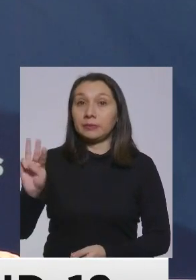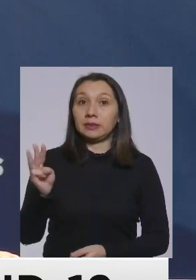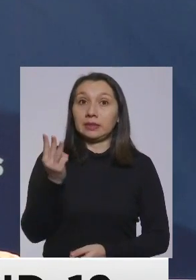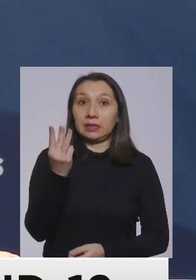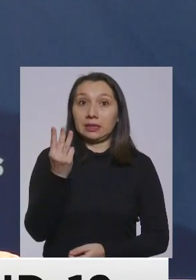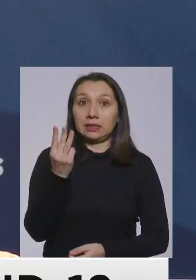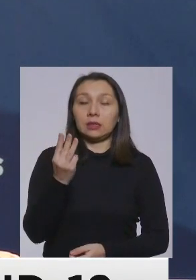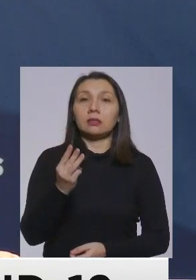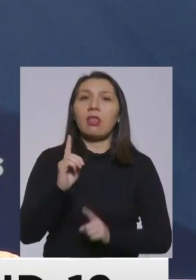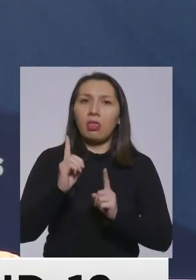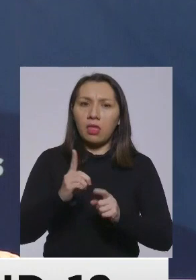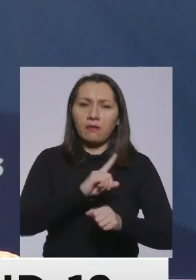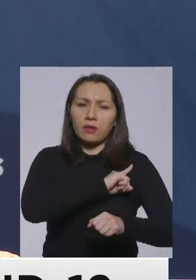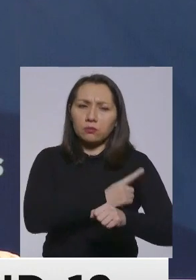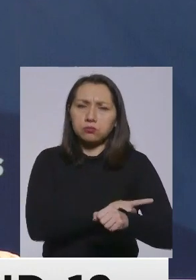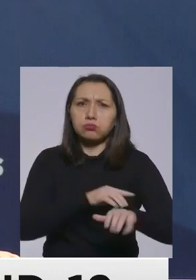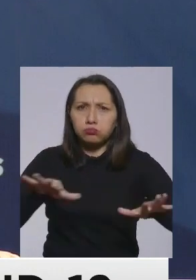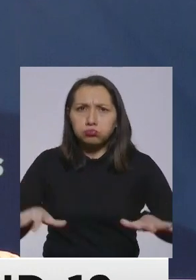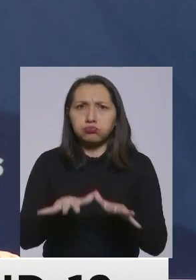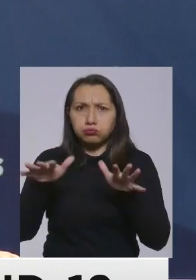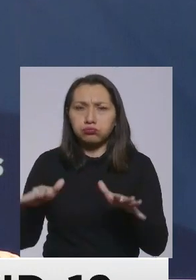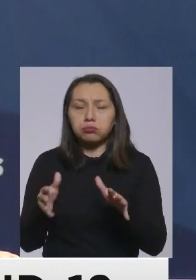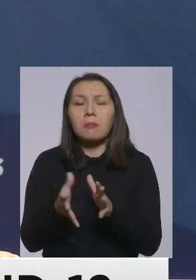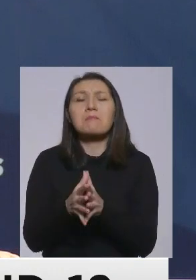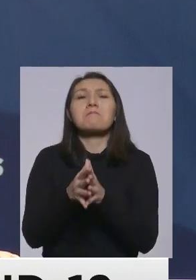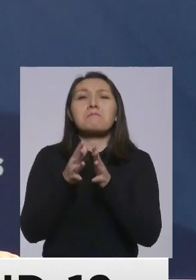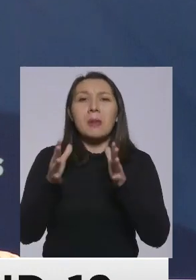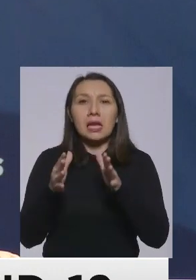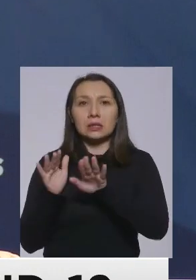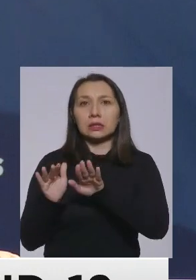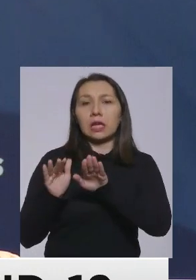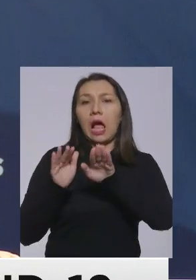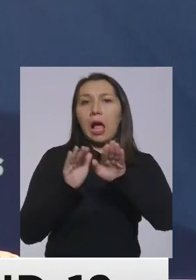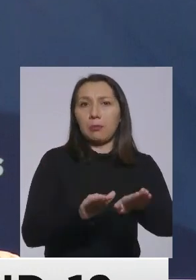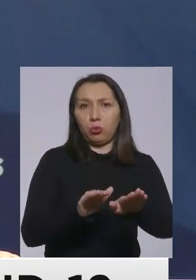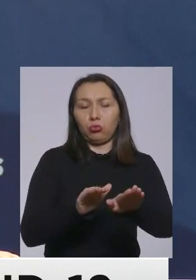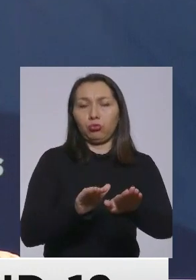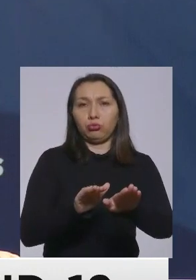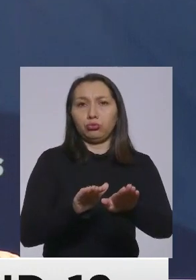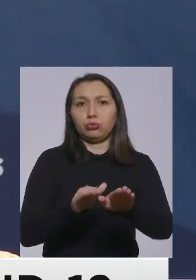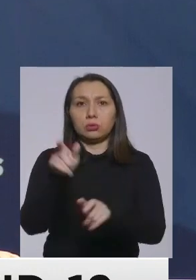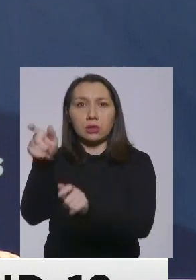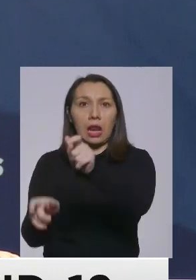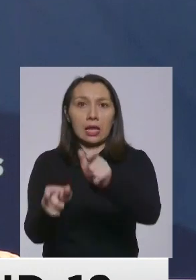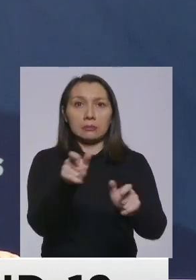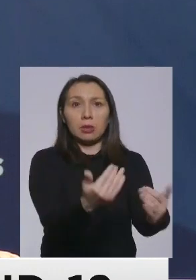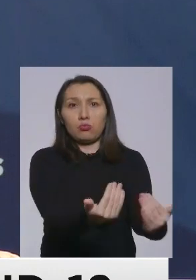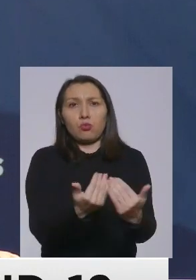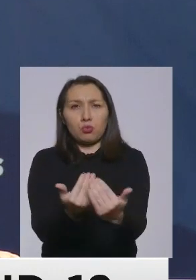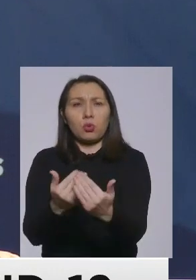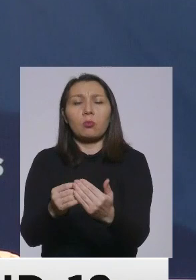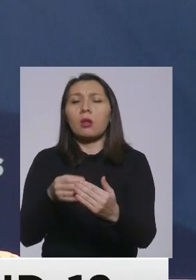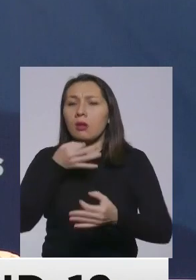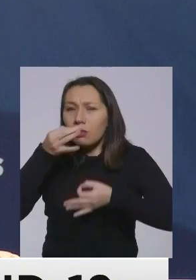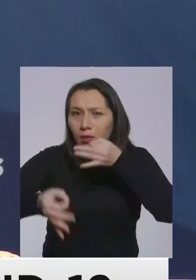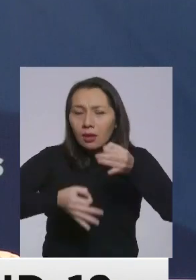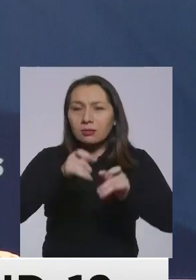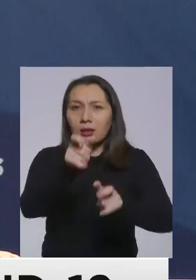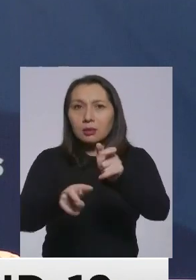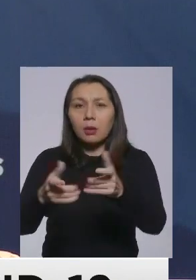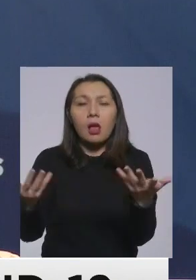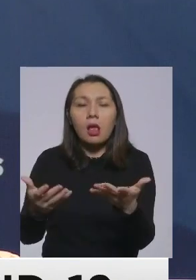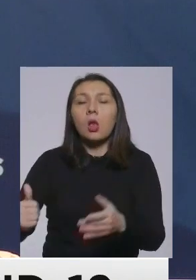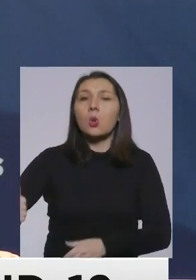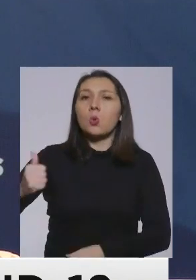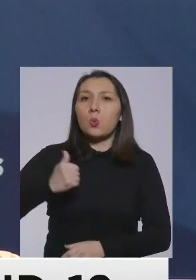hay que fortalecer el apoyo de la ciudadanía hay que fortalecer el